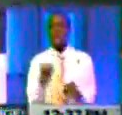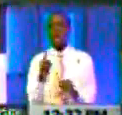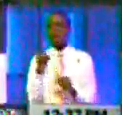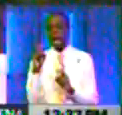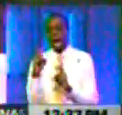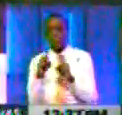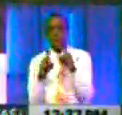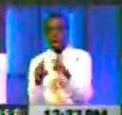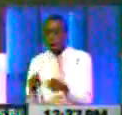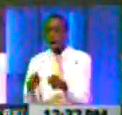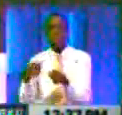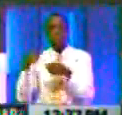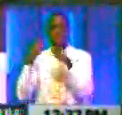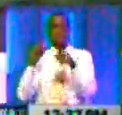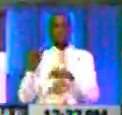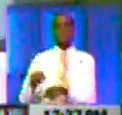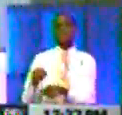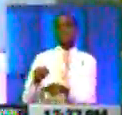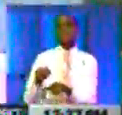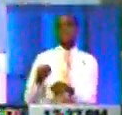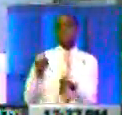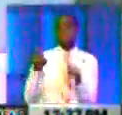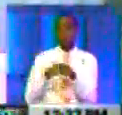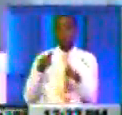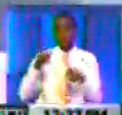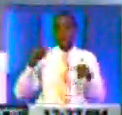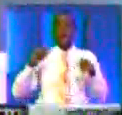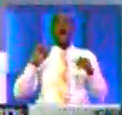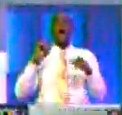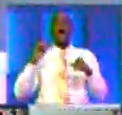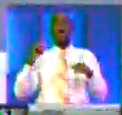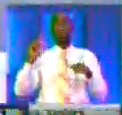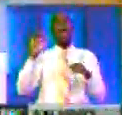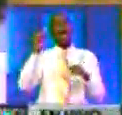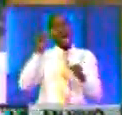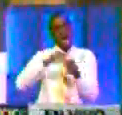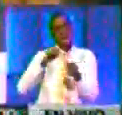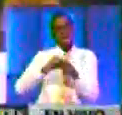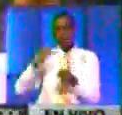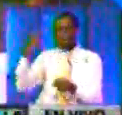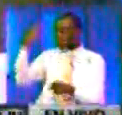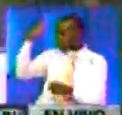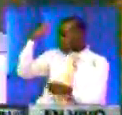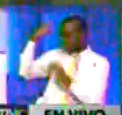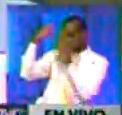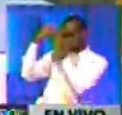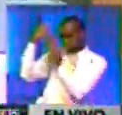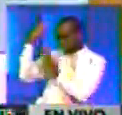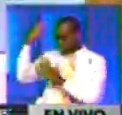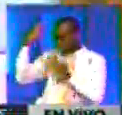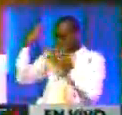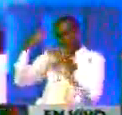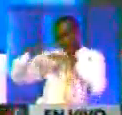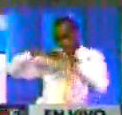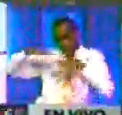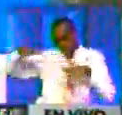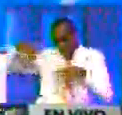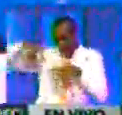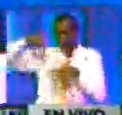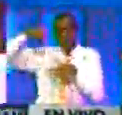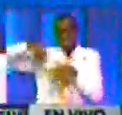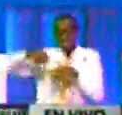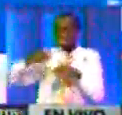de Venezuela. El lago de Maracaibo, riqueza, fuerza, vida. El presidente nos ordenó